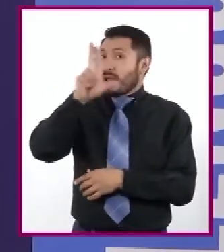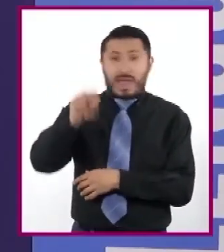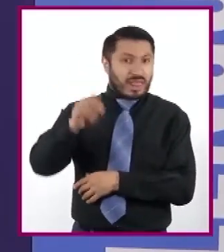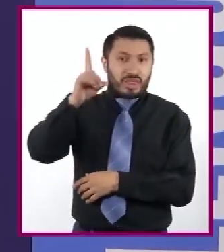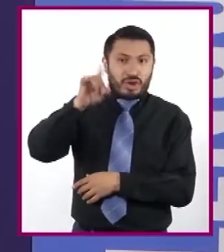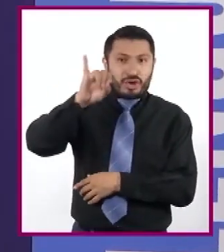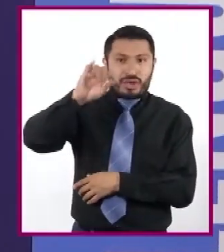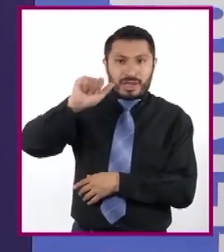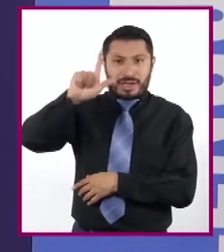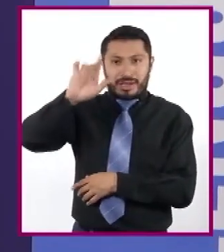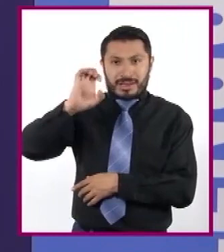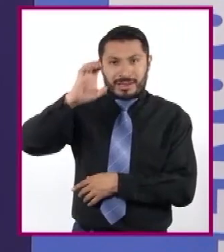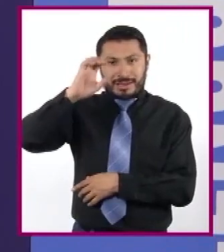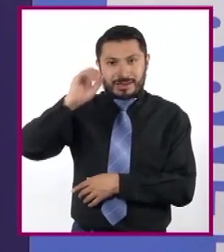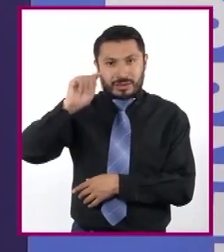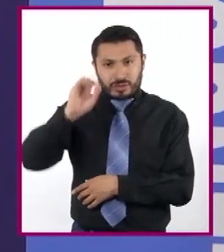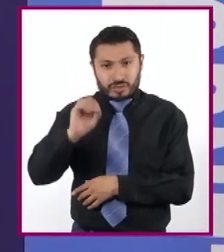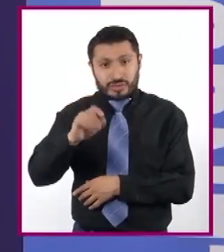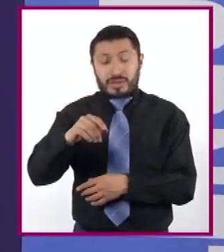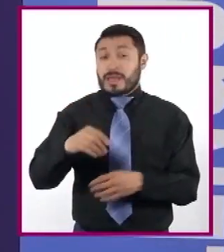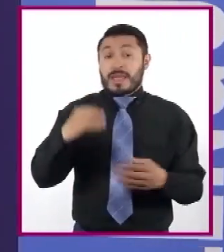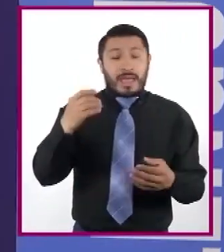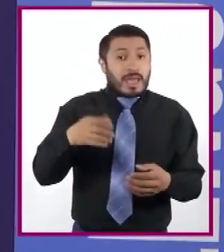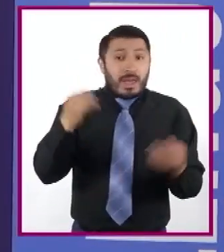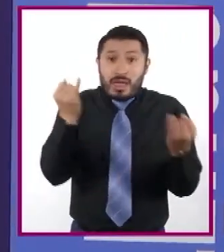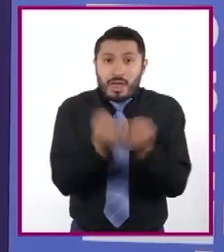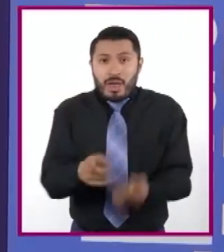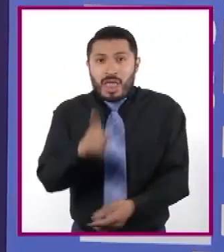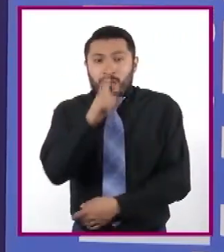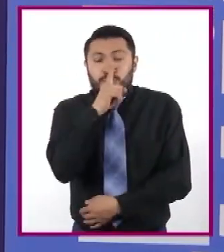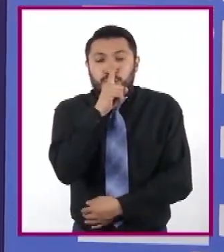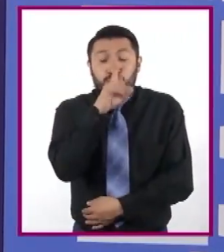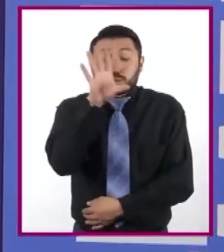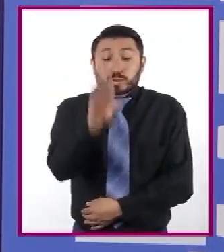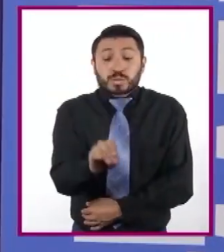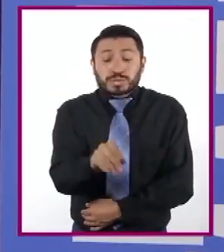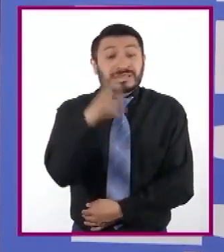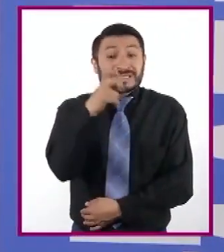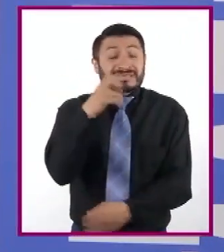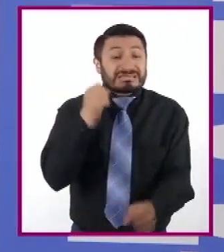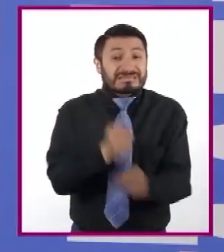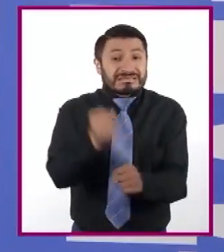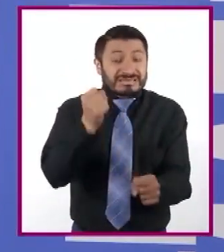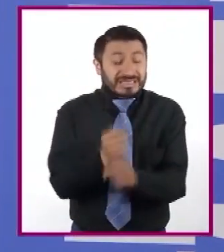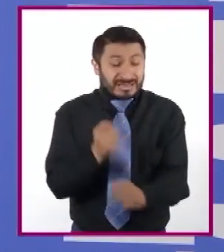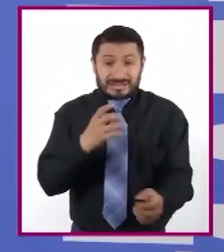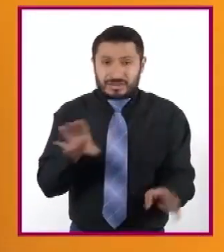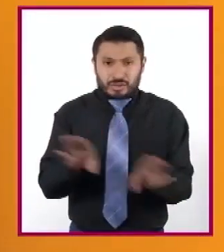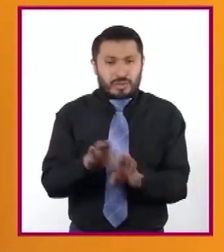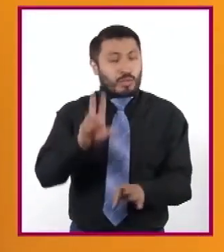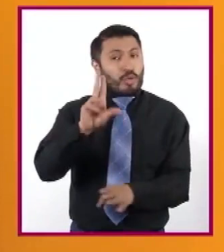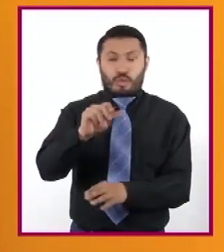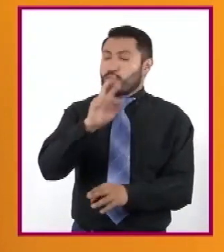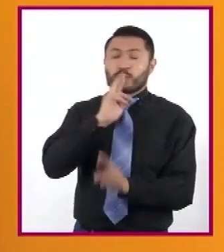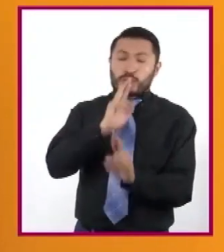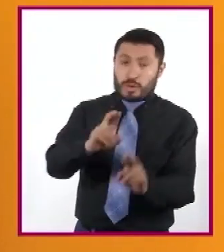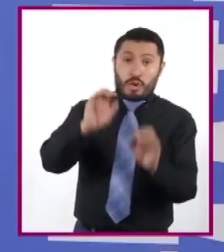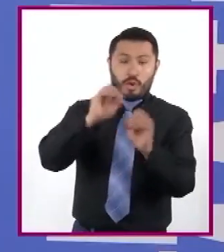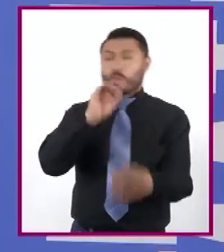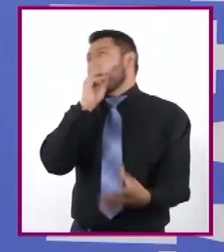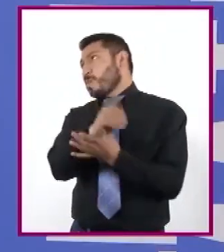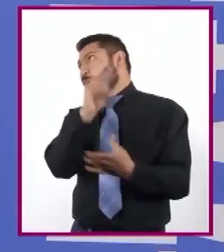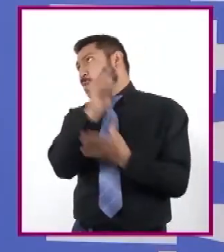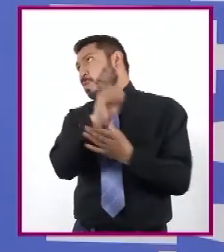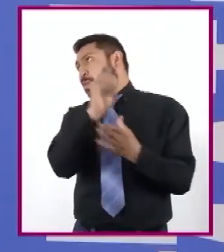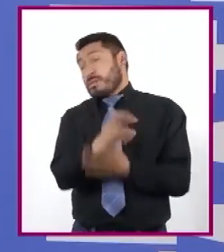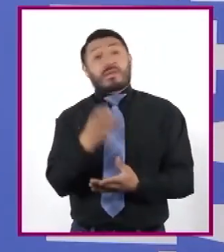Incluso el silencio puede ser violento. No responder o ignorar a alguien puede ser una manera también